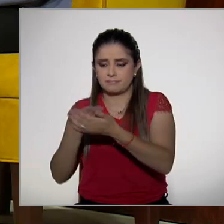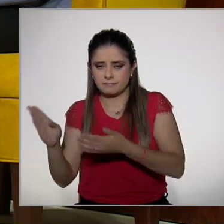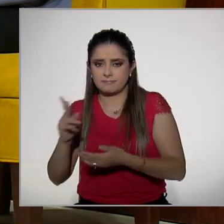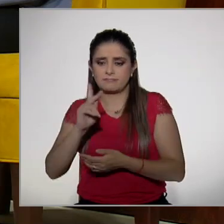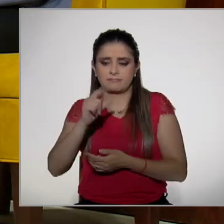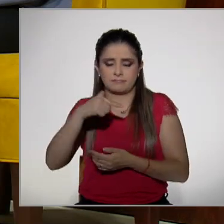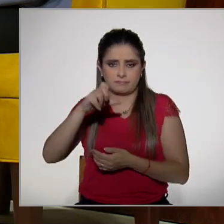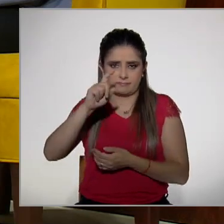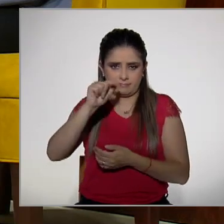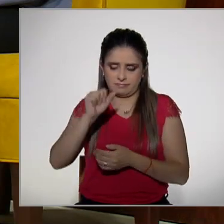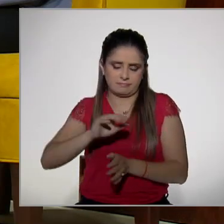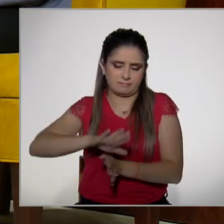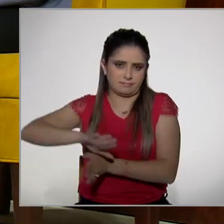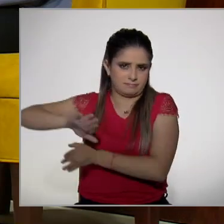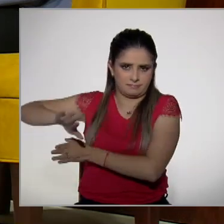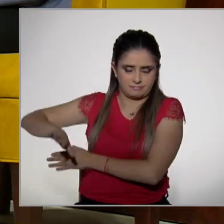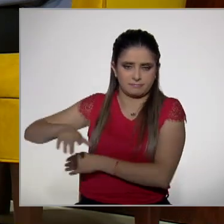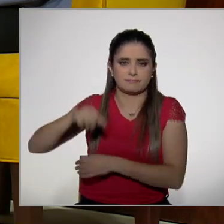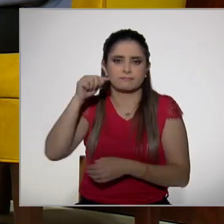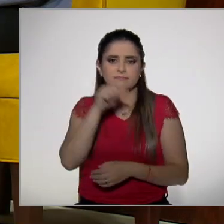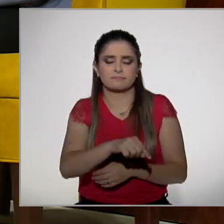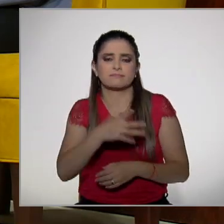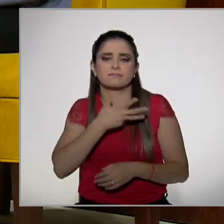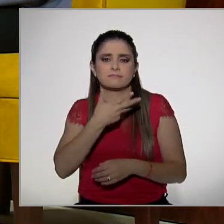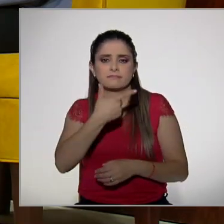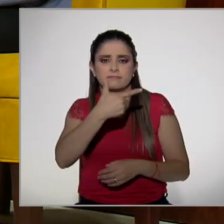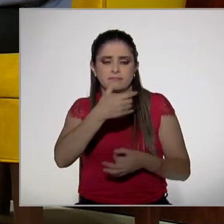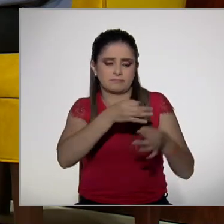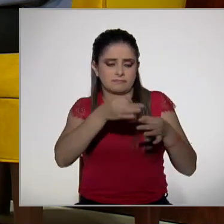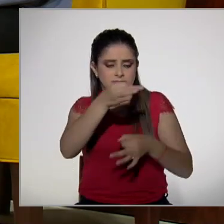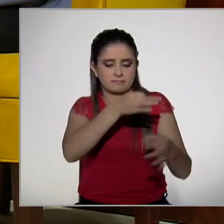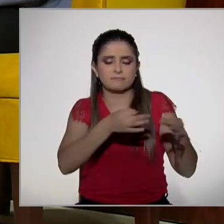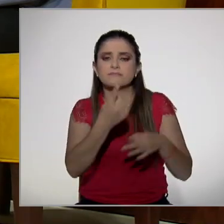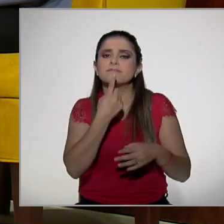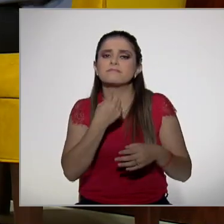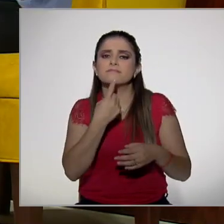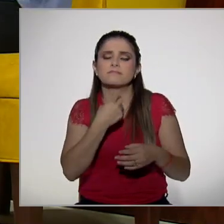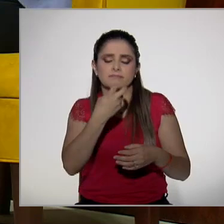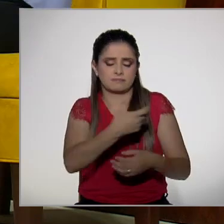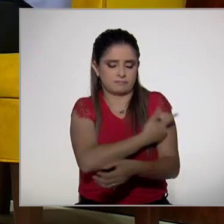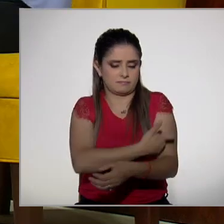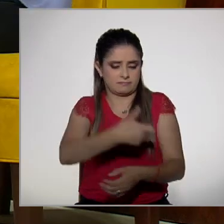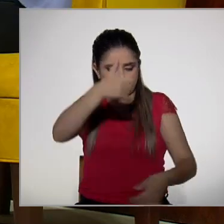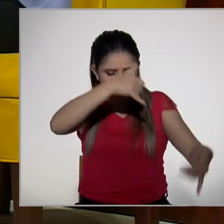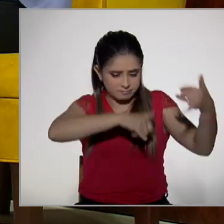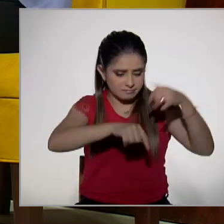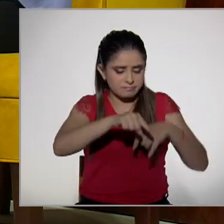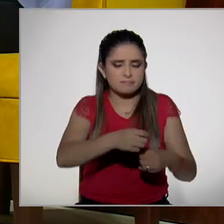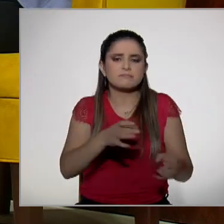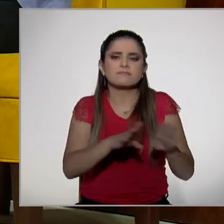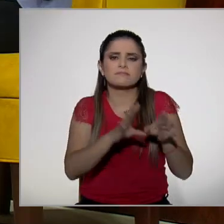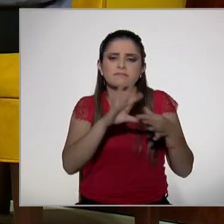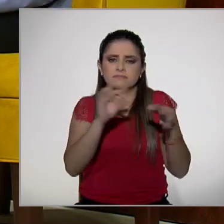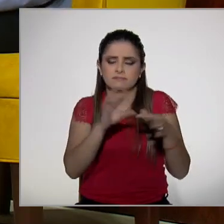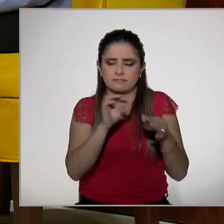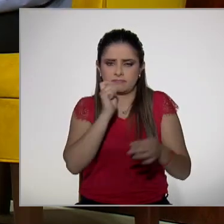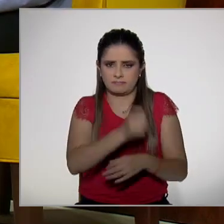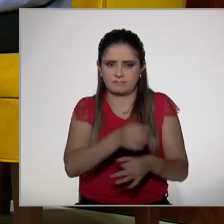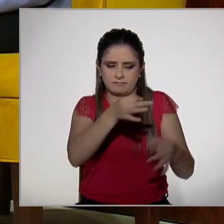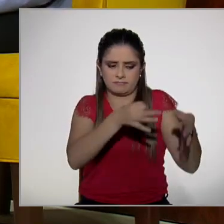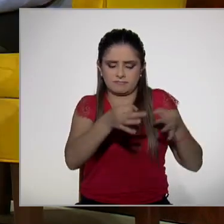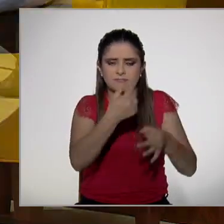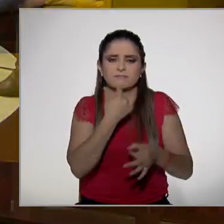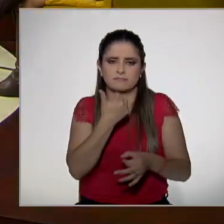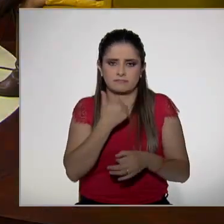que hoy no los vamos a meter con ellos para nada en cuanto a los glóbulos rojos que nos va a decir la biometría hemática nos habla de la cifra